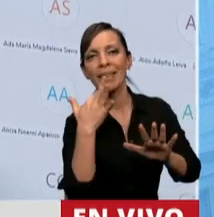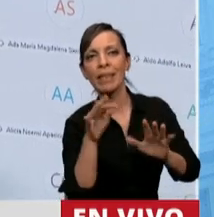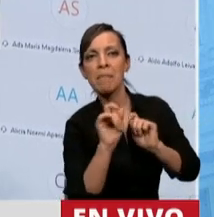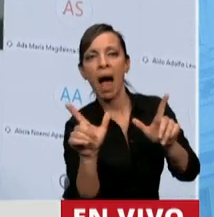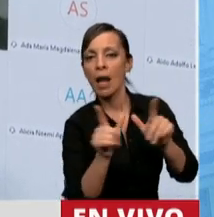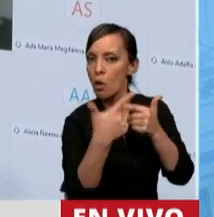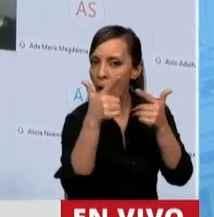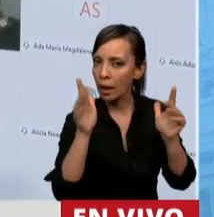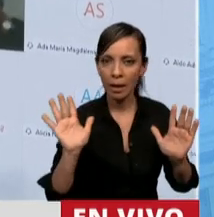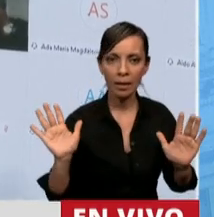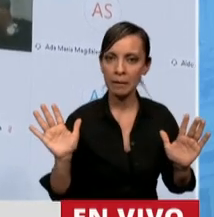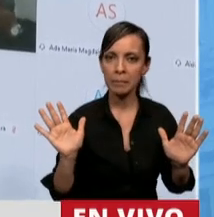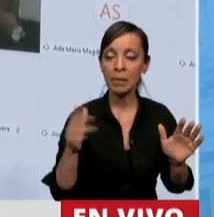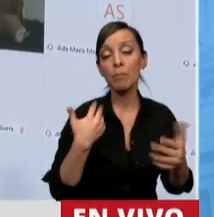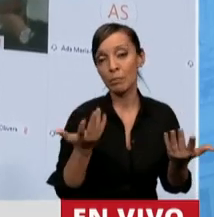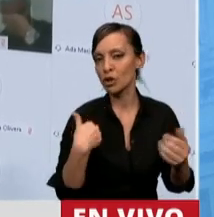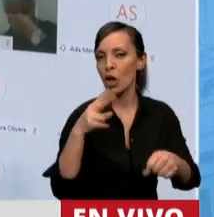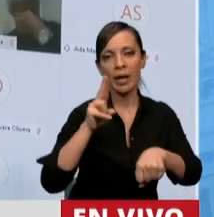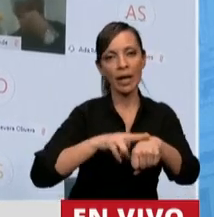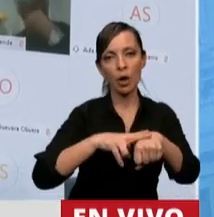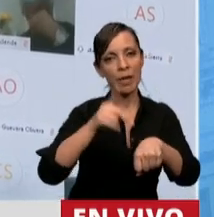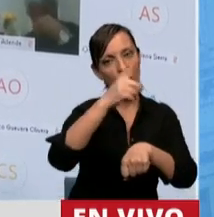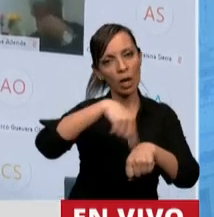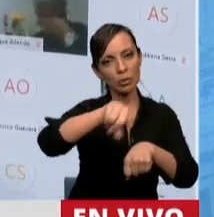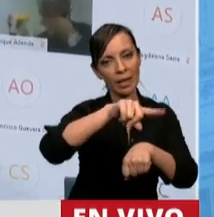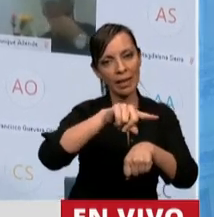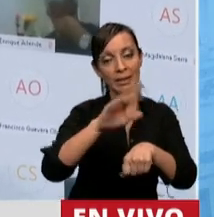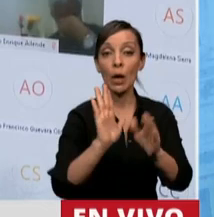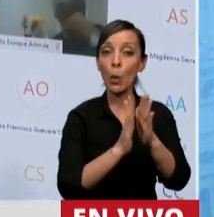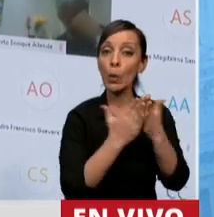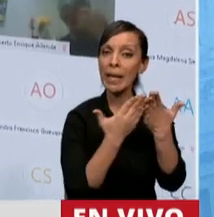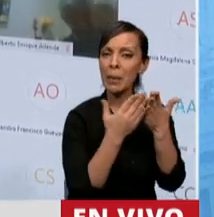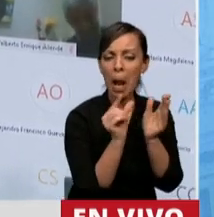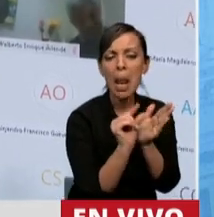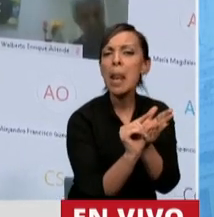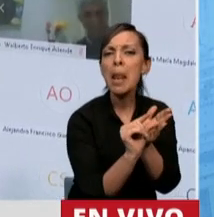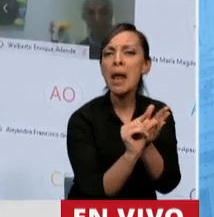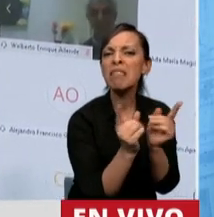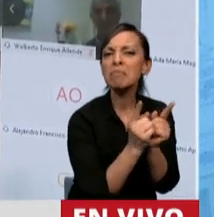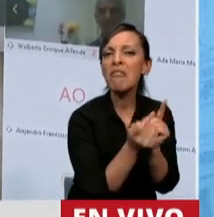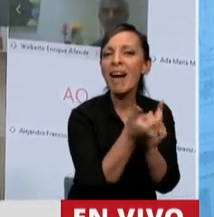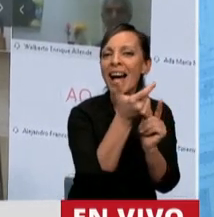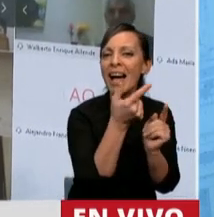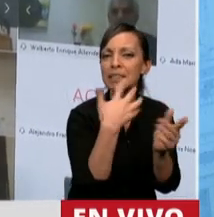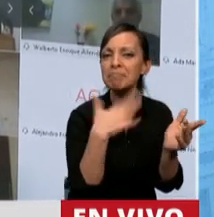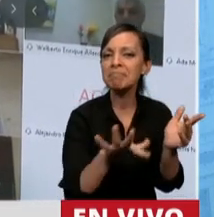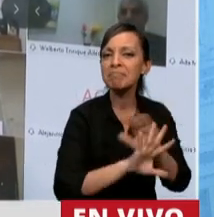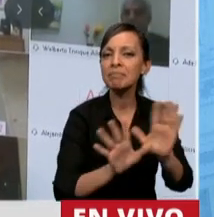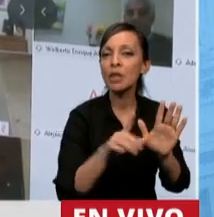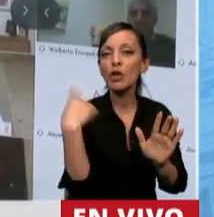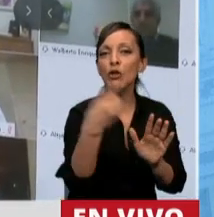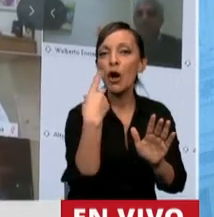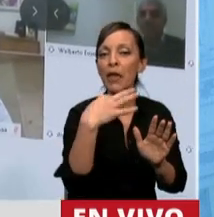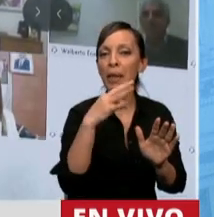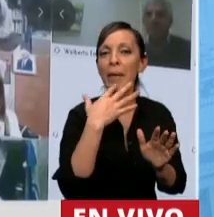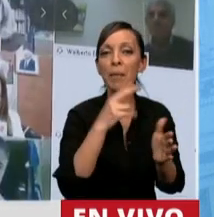le recomiendo a usted y a todos los colegas un librito cortito, sencillo de leer, que tendríamos que leer todos